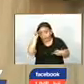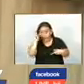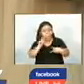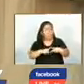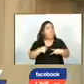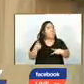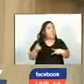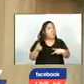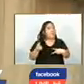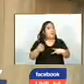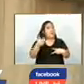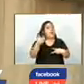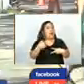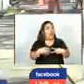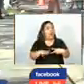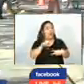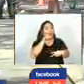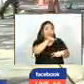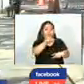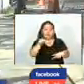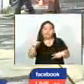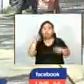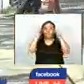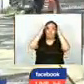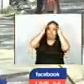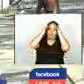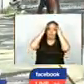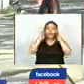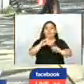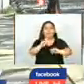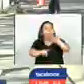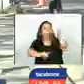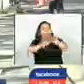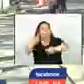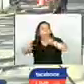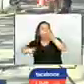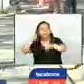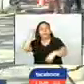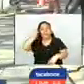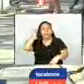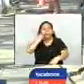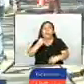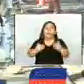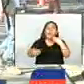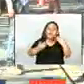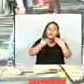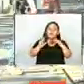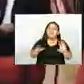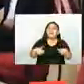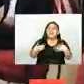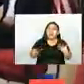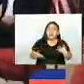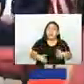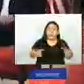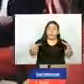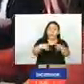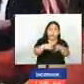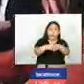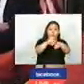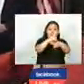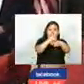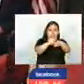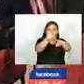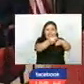preocupación a lo interno de los hogares. Por otra parte, el estudio de opinión pública detalla que 9 de cada 10